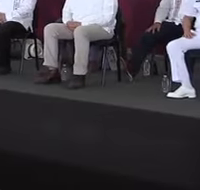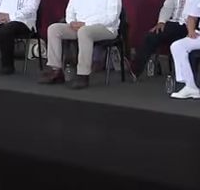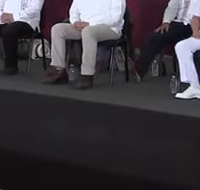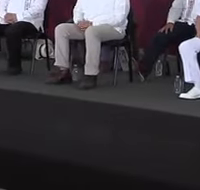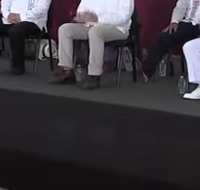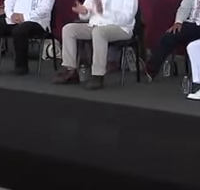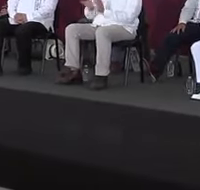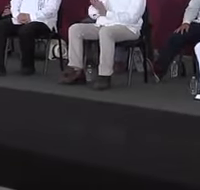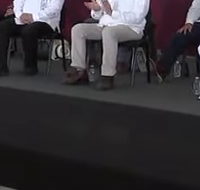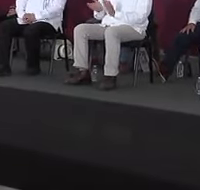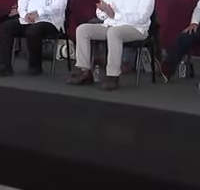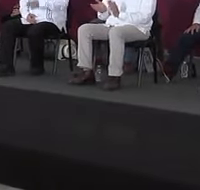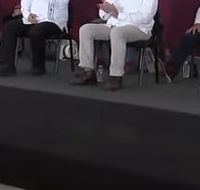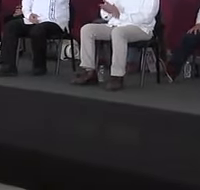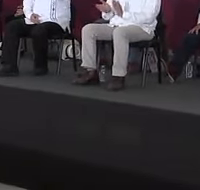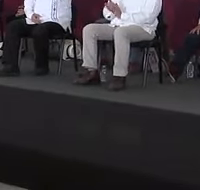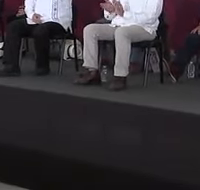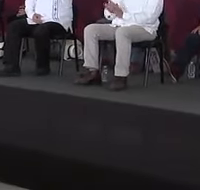Miranda.